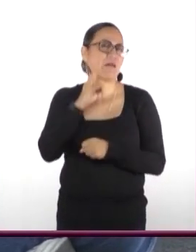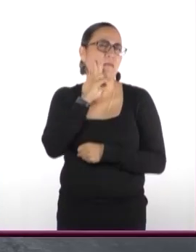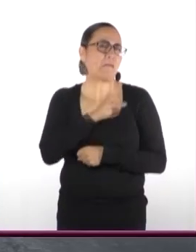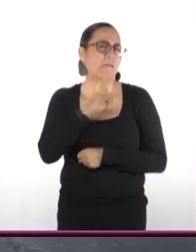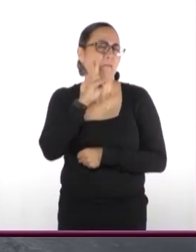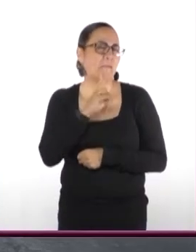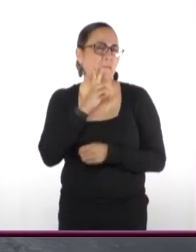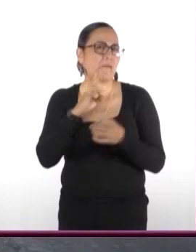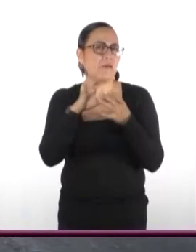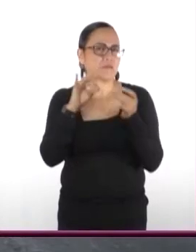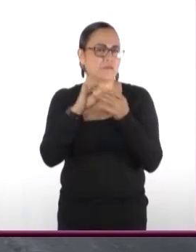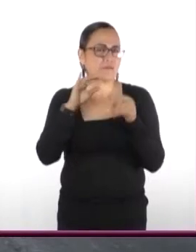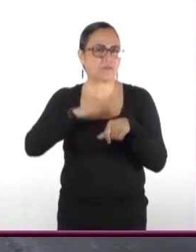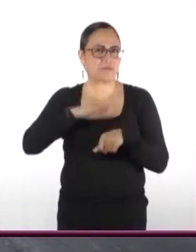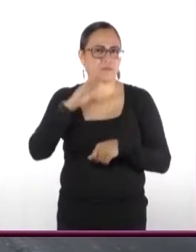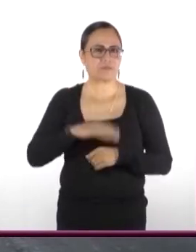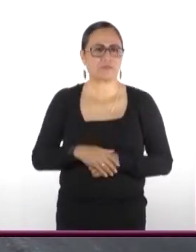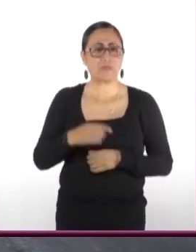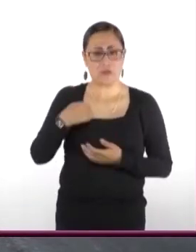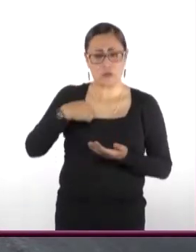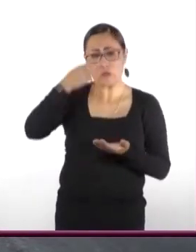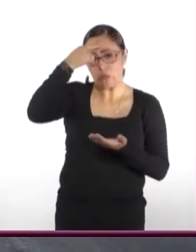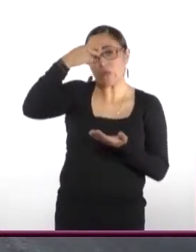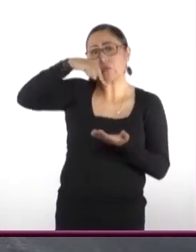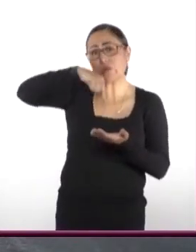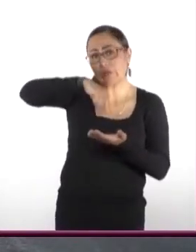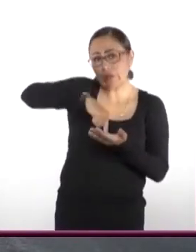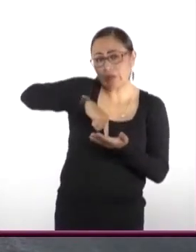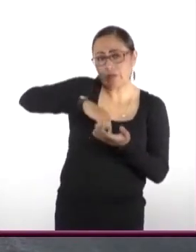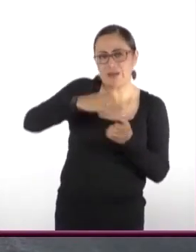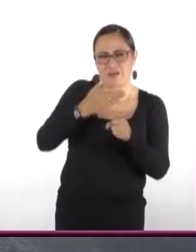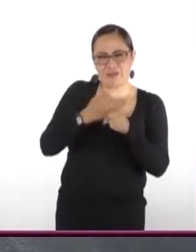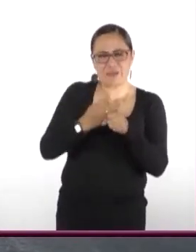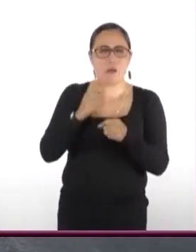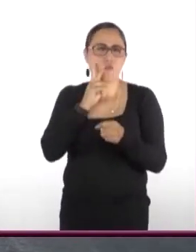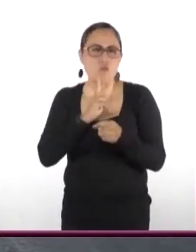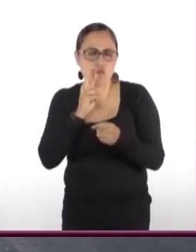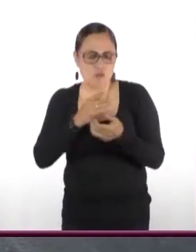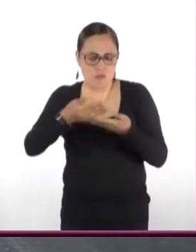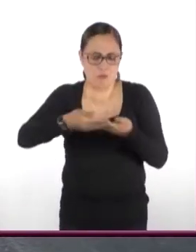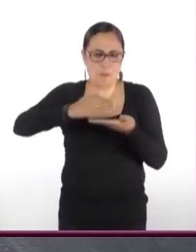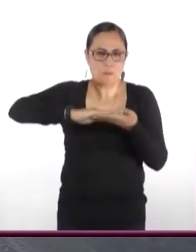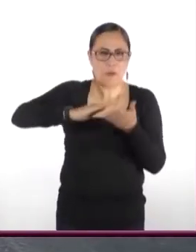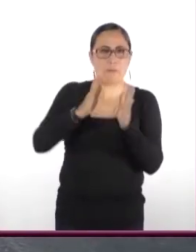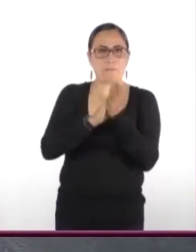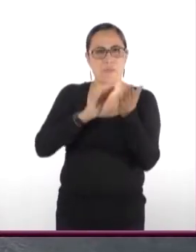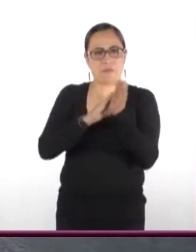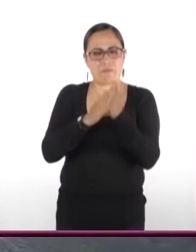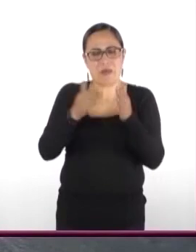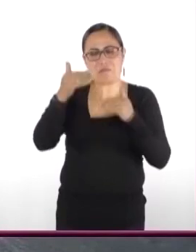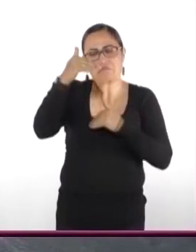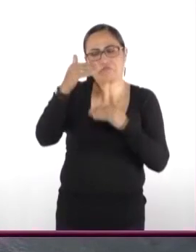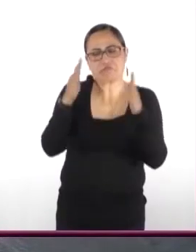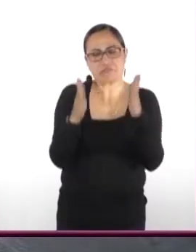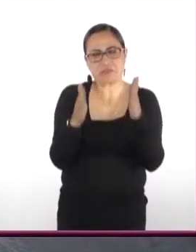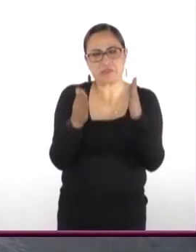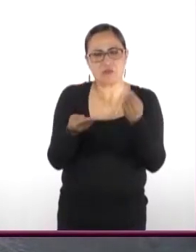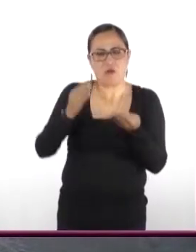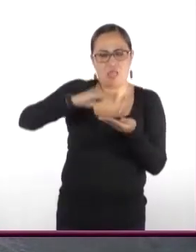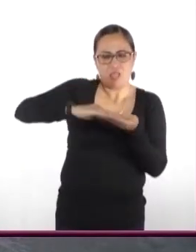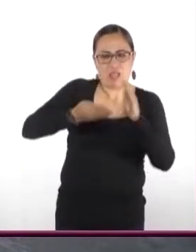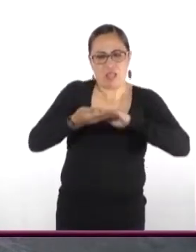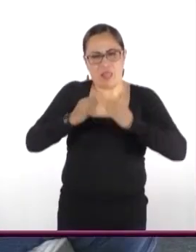eso. Yo creo que uno de los factores que intervienen en esto es que el papel es muy pequeño y se vuelve muy